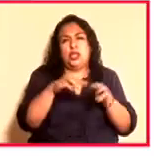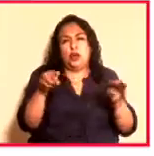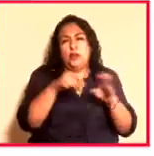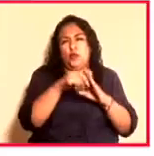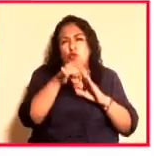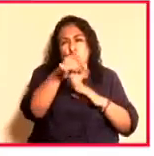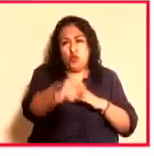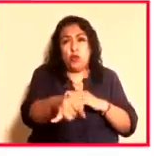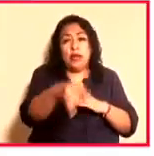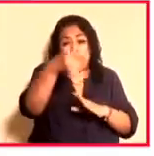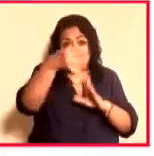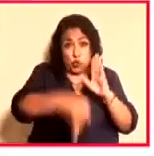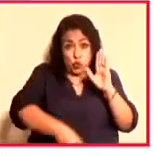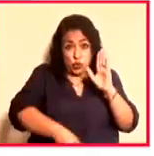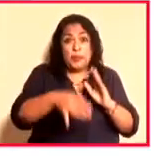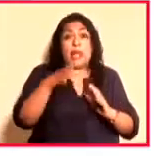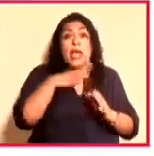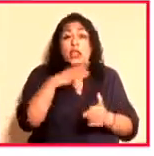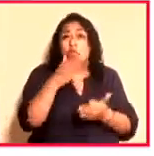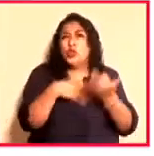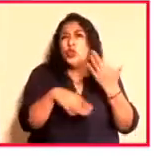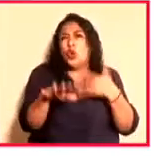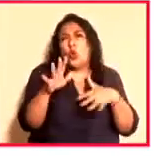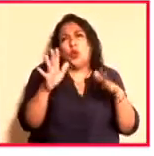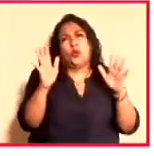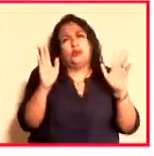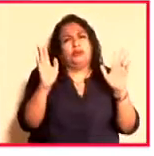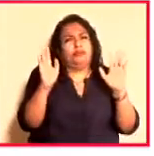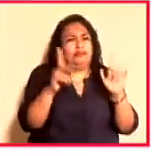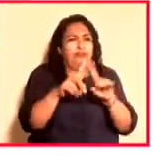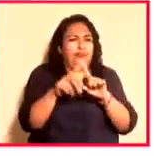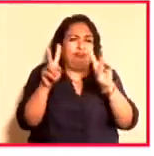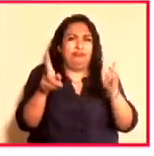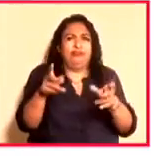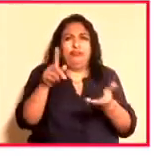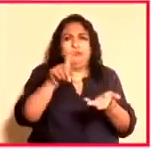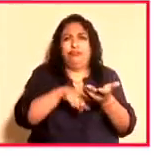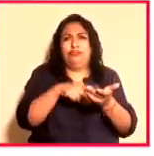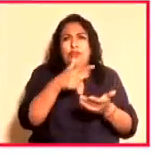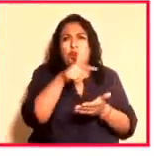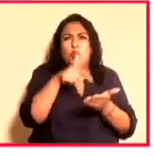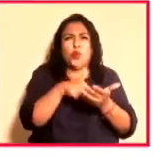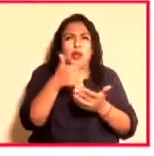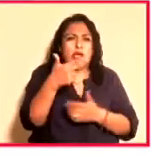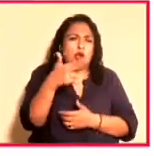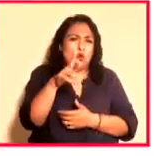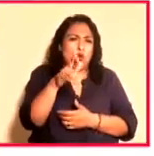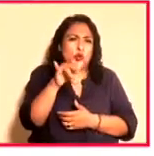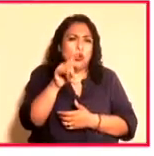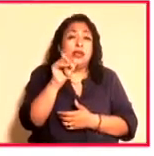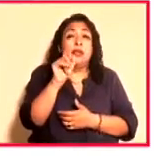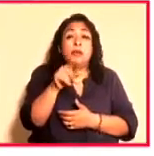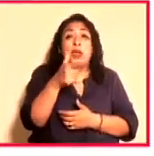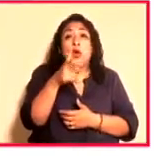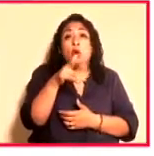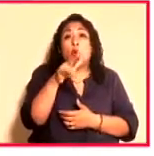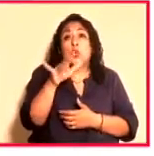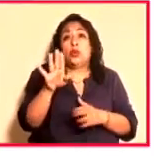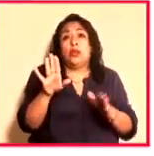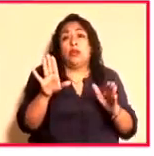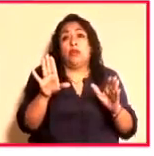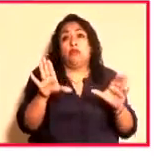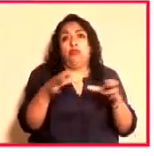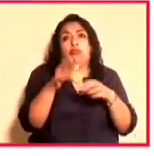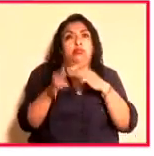donde hay todos los espeleotemas posibles en una gruta y además una gruta de clase mundial. ¿Qué